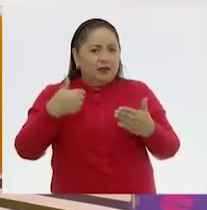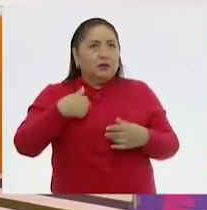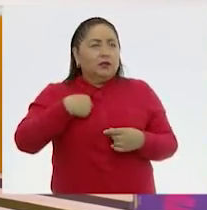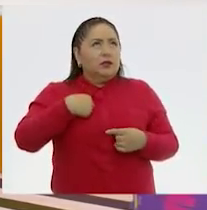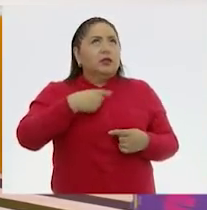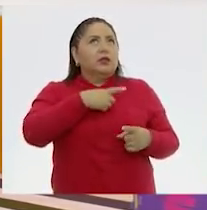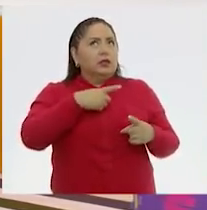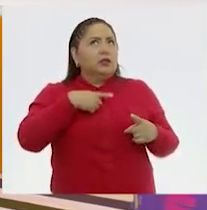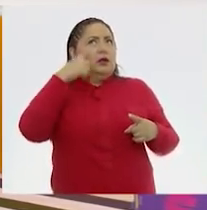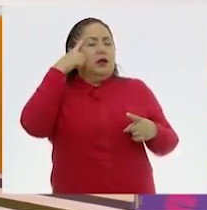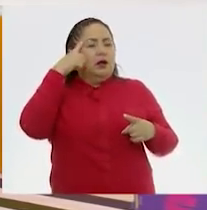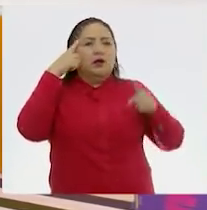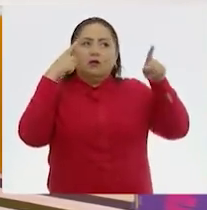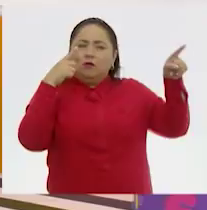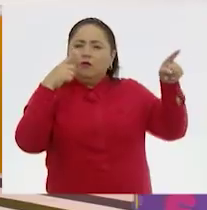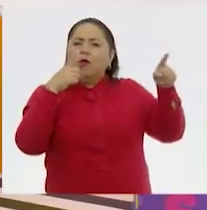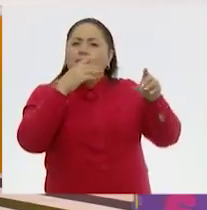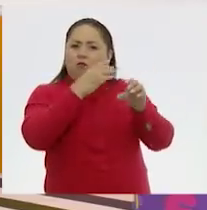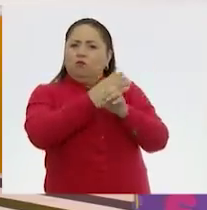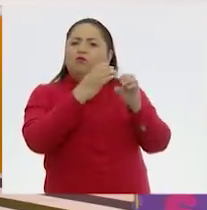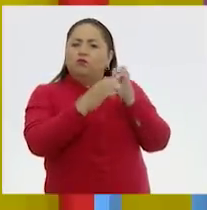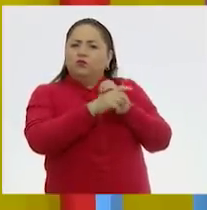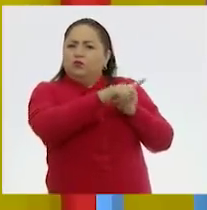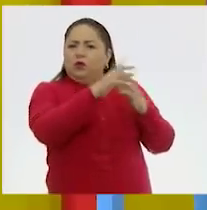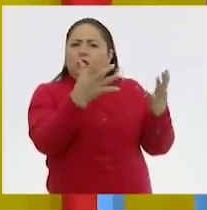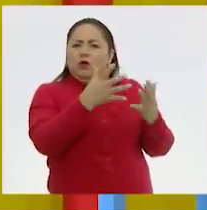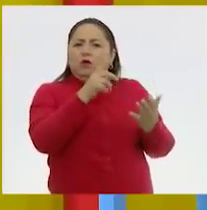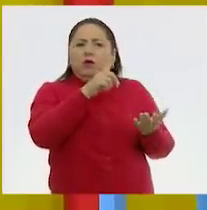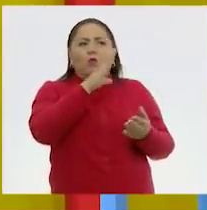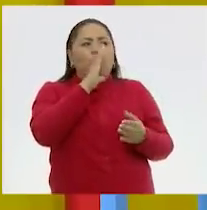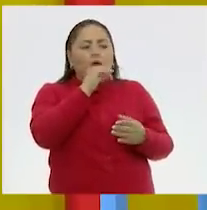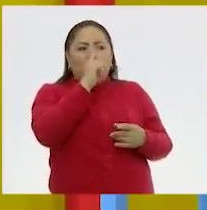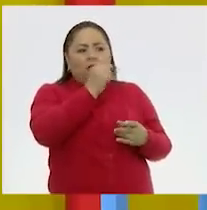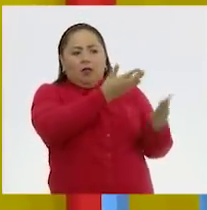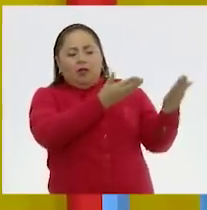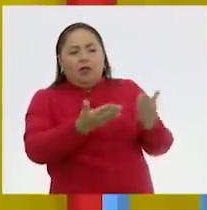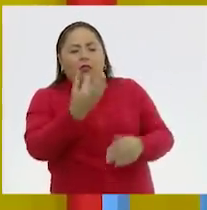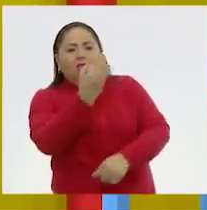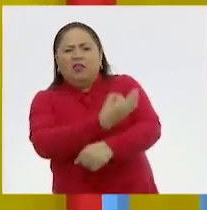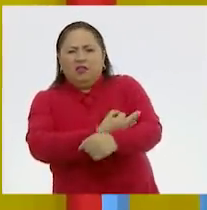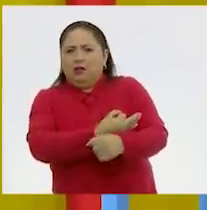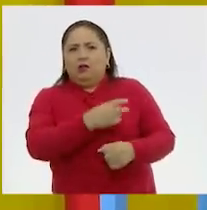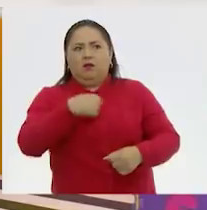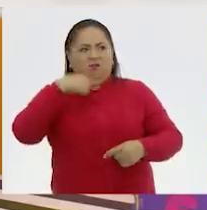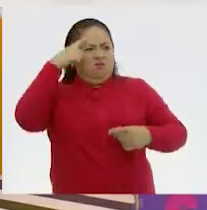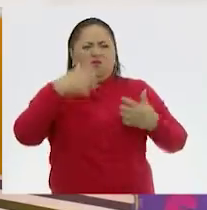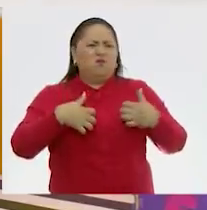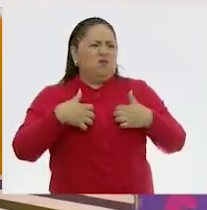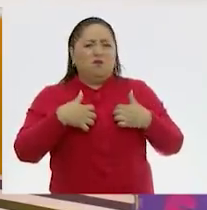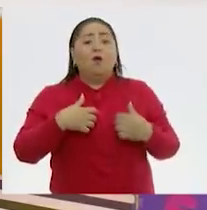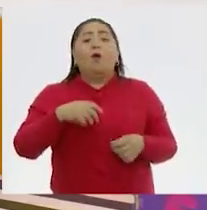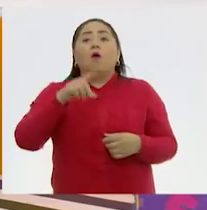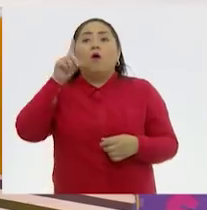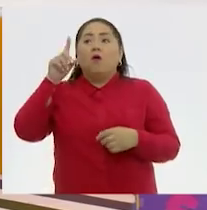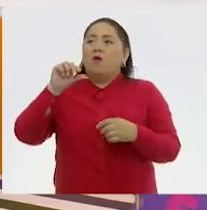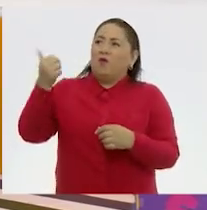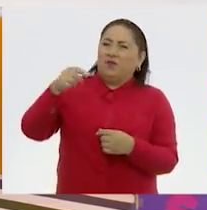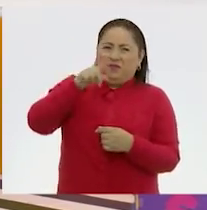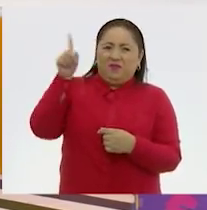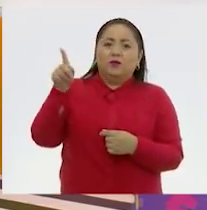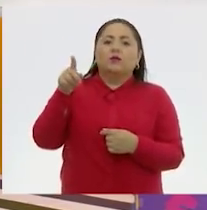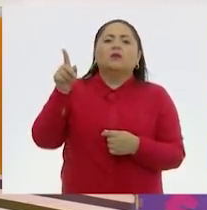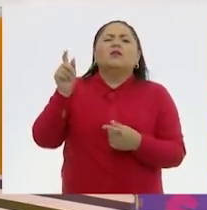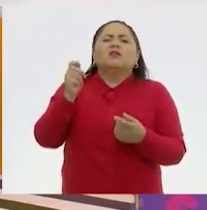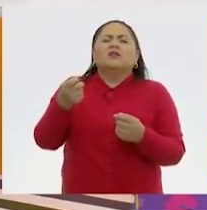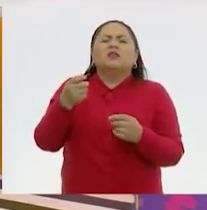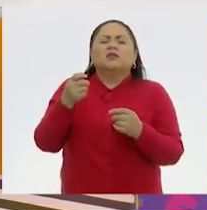tomar en cuenta que tú habías hecho algunas cosas que te impidieron llegar antes, ¿no? Y en el caso del dinosaurio, tuvo